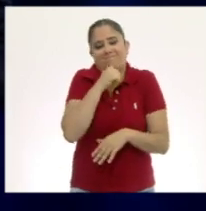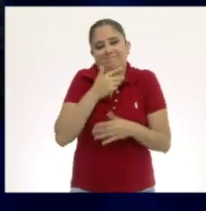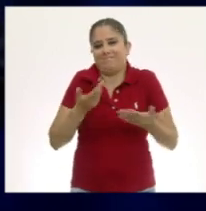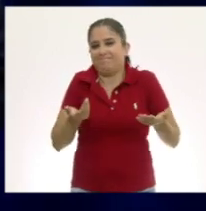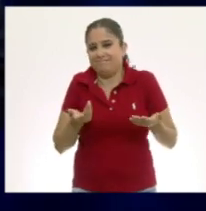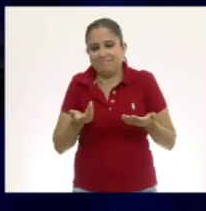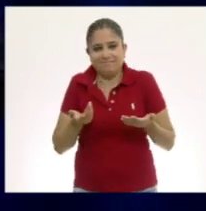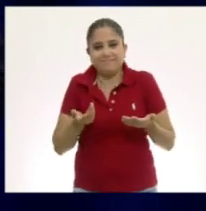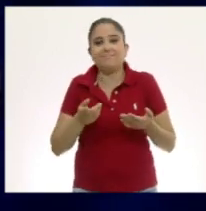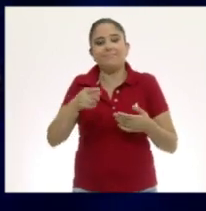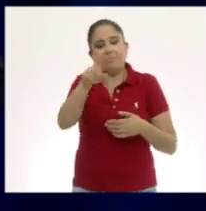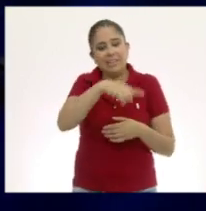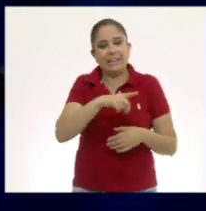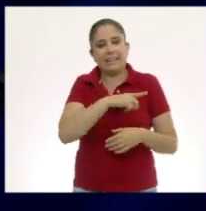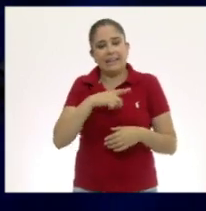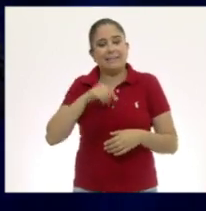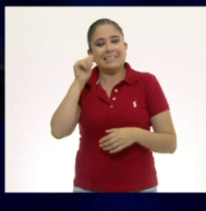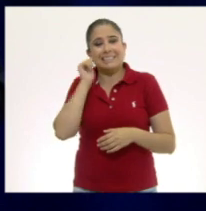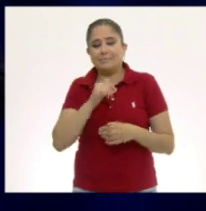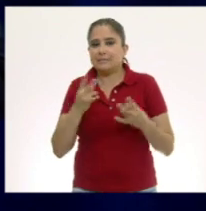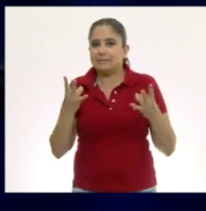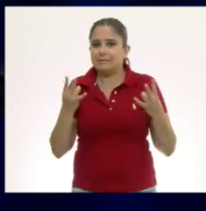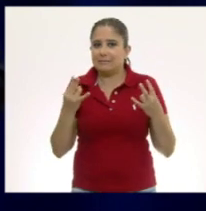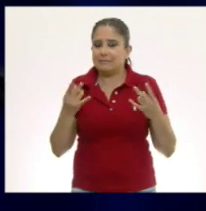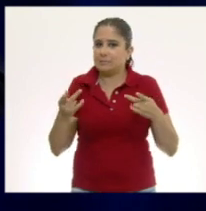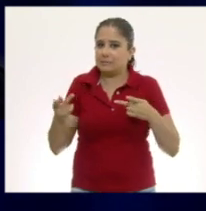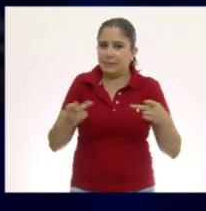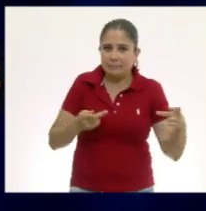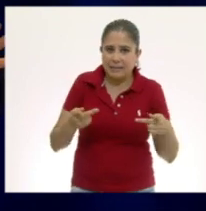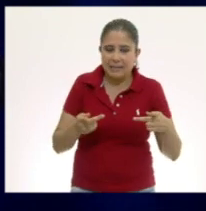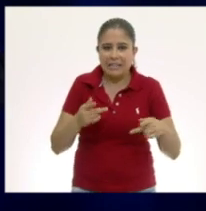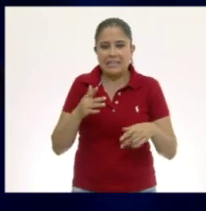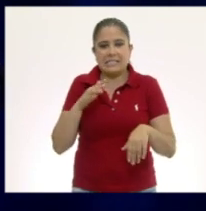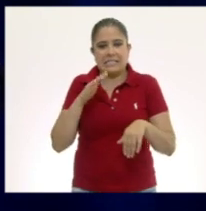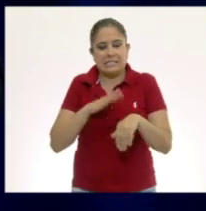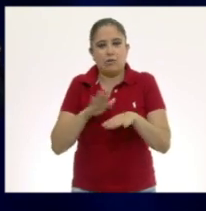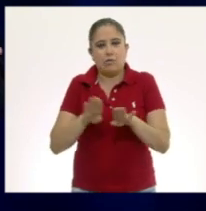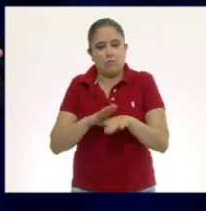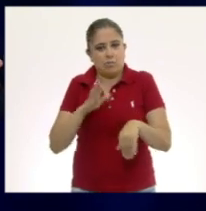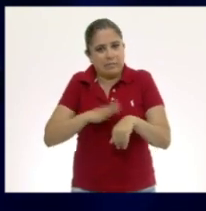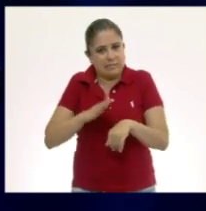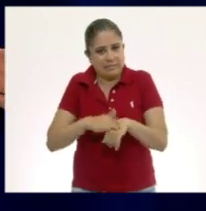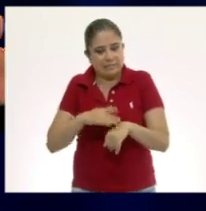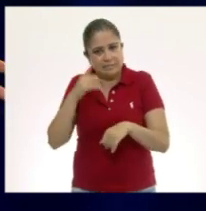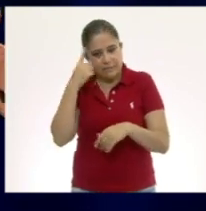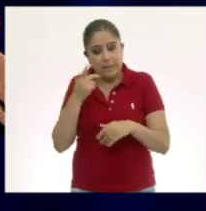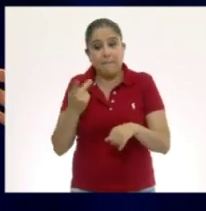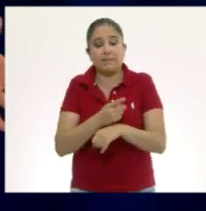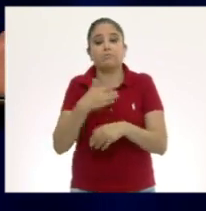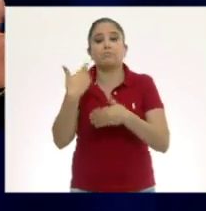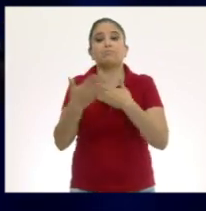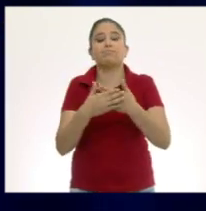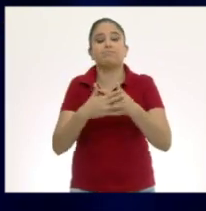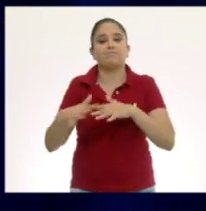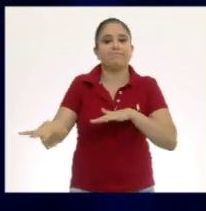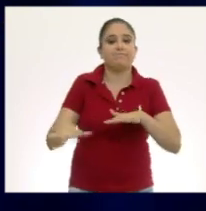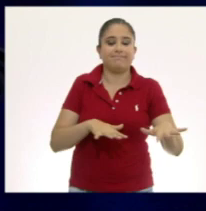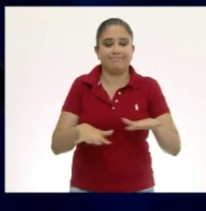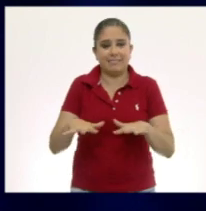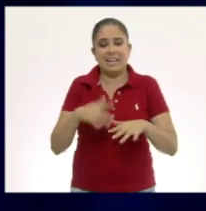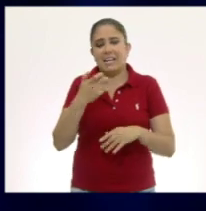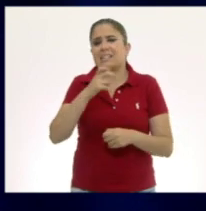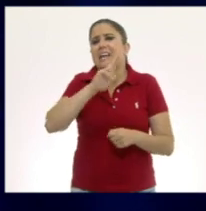Por eso tenemos que estar siempre muy bien preparados para lo que pueda ocurrir. Es una